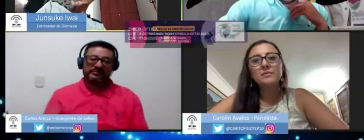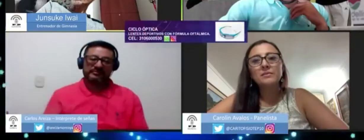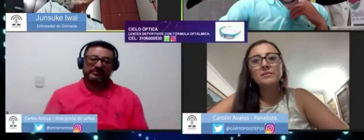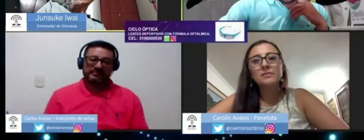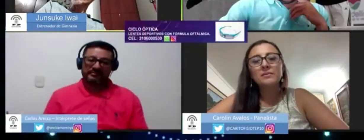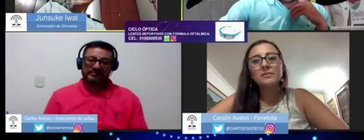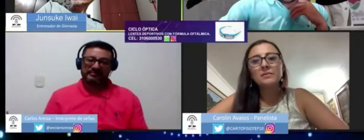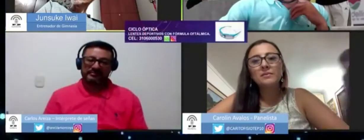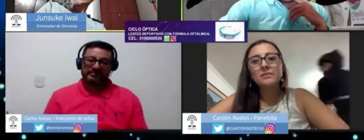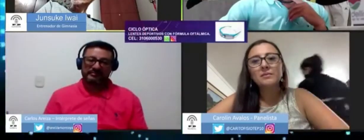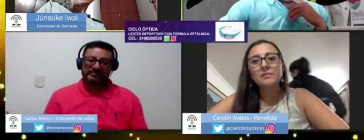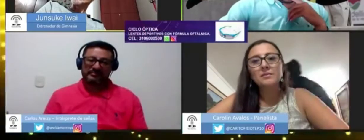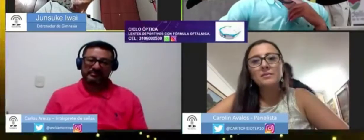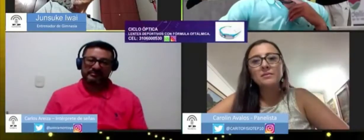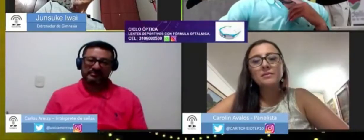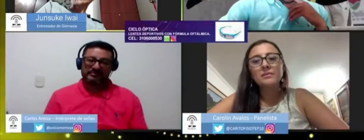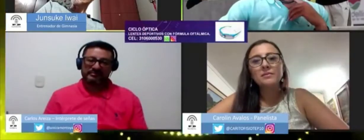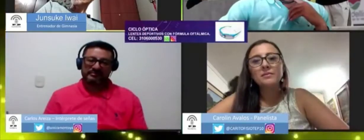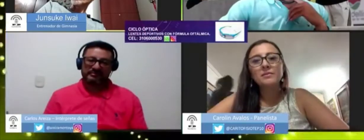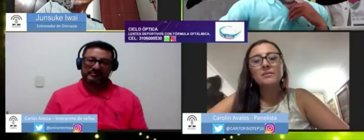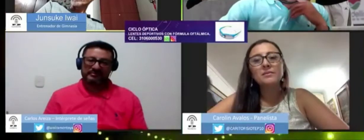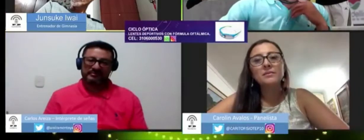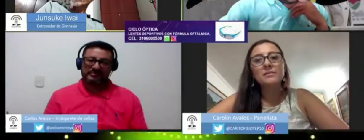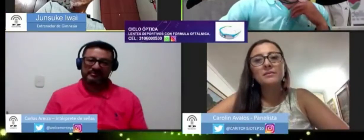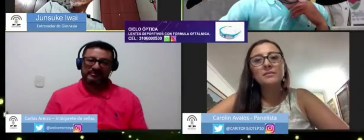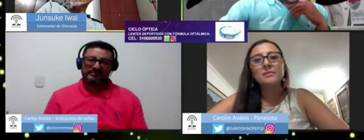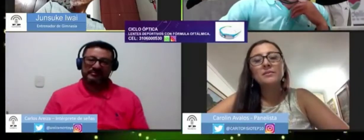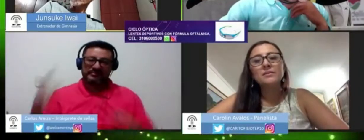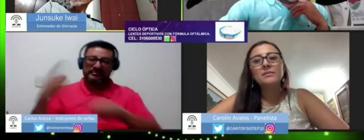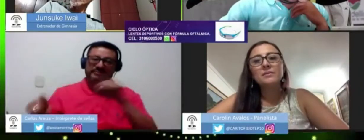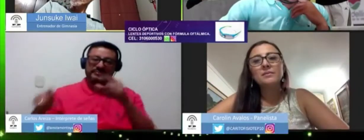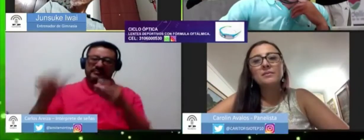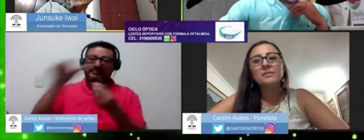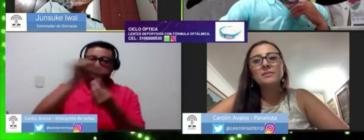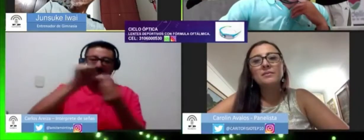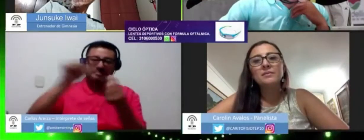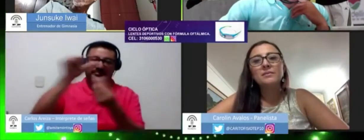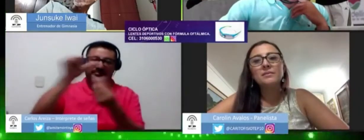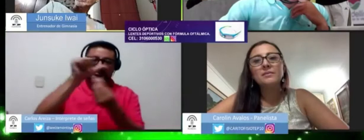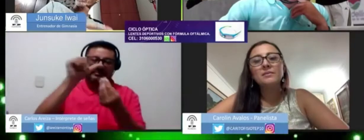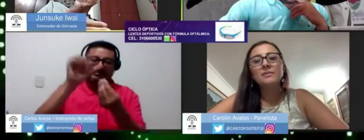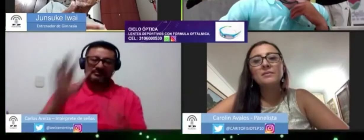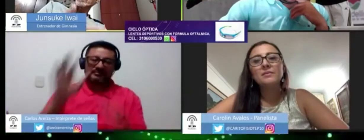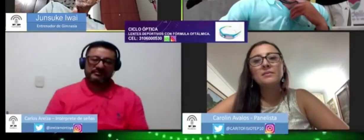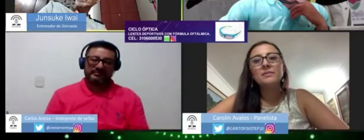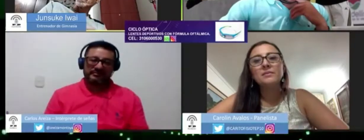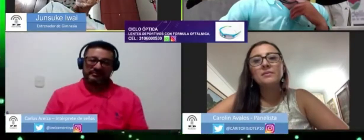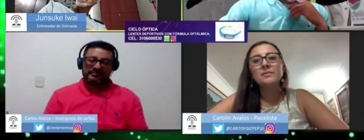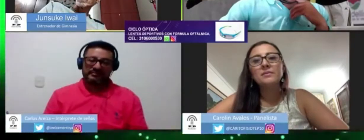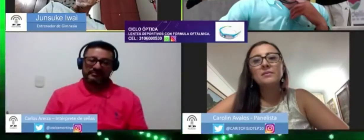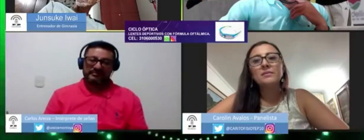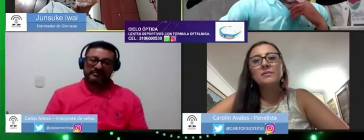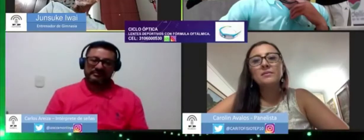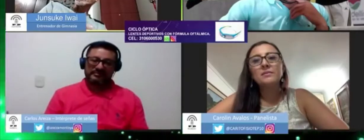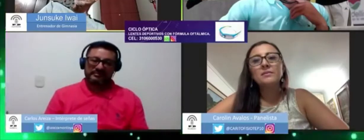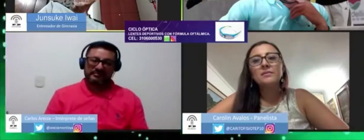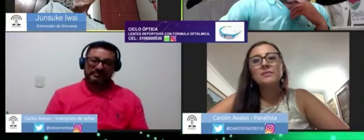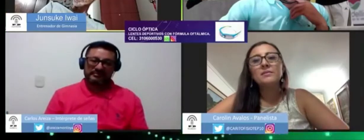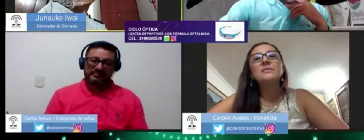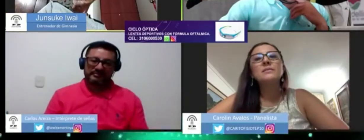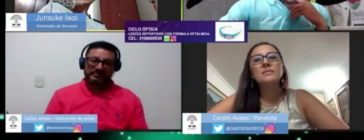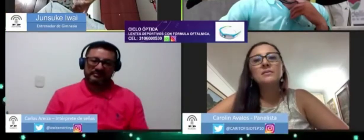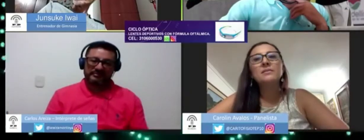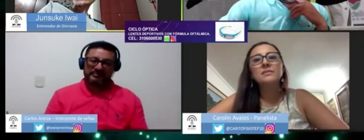Masculino, una forma muy diferente de llevar a ser